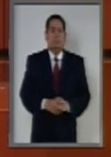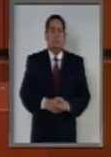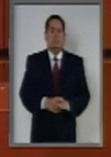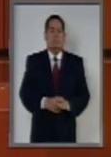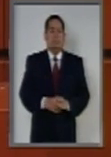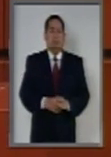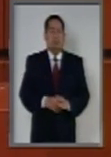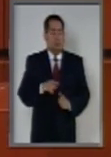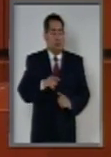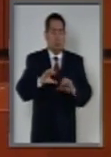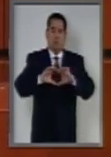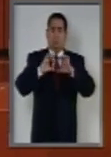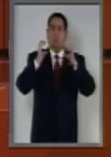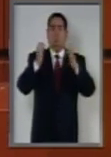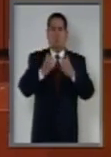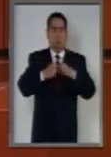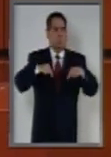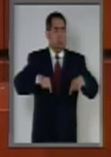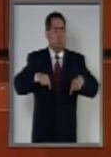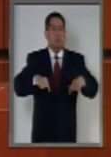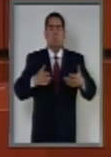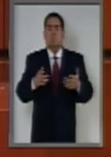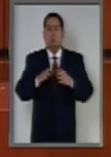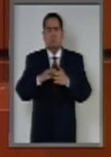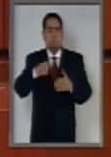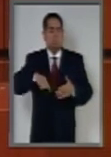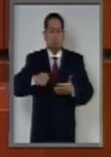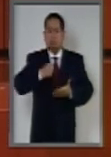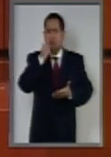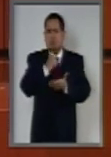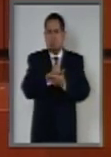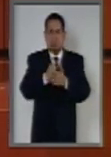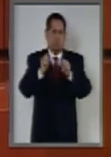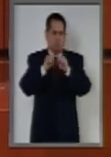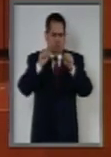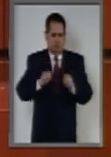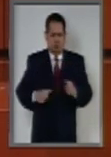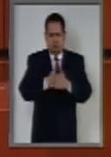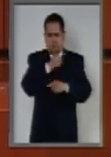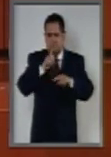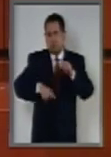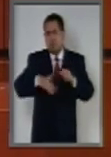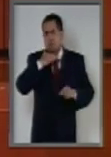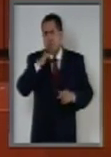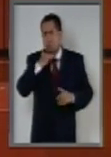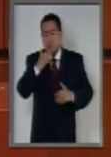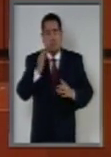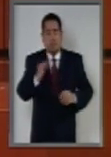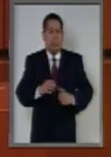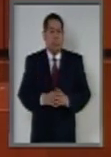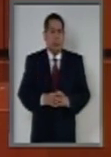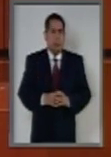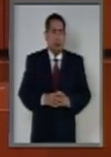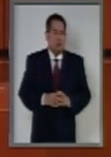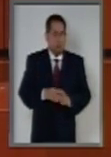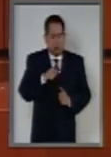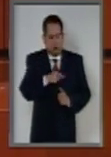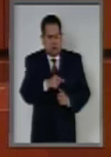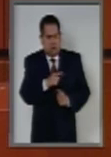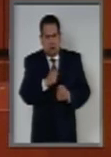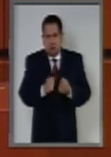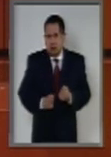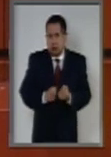En el Congreso de la Unión, aprobamos el Sistema Nacional Anticorrupción, uno de cuyos